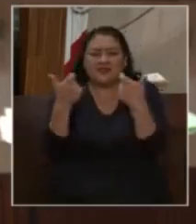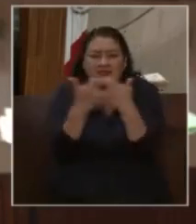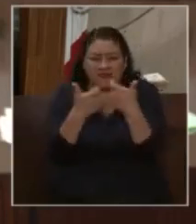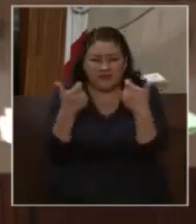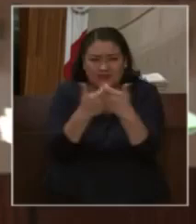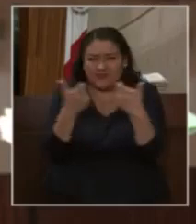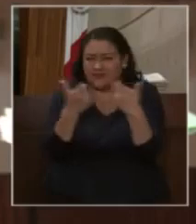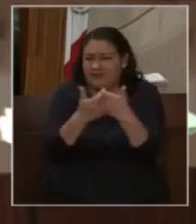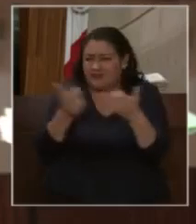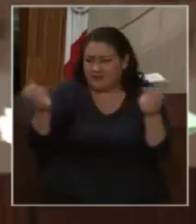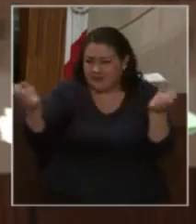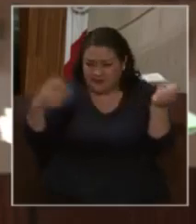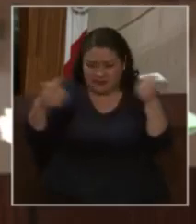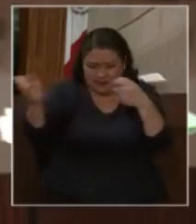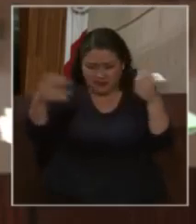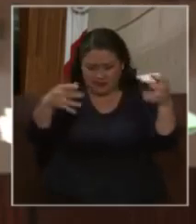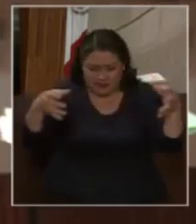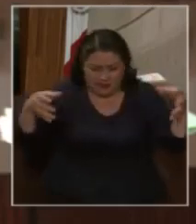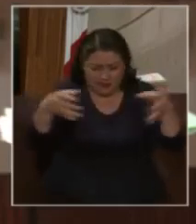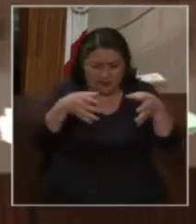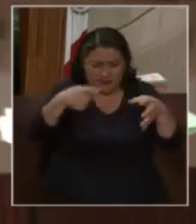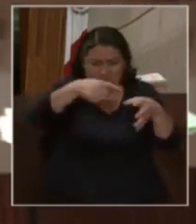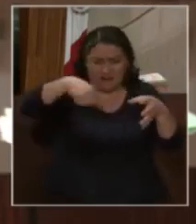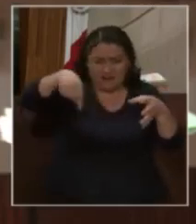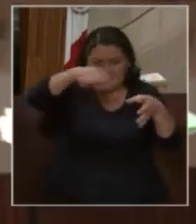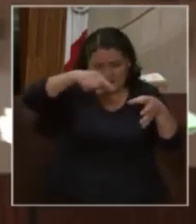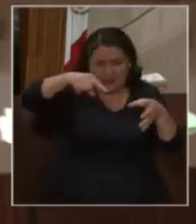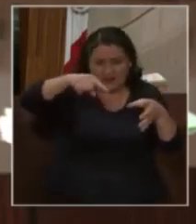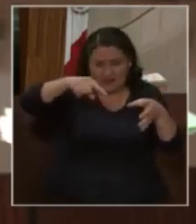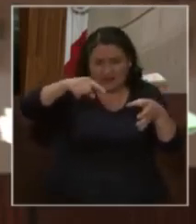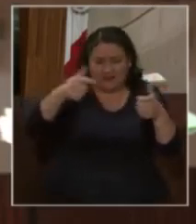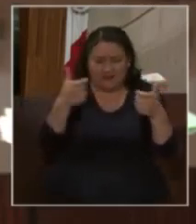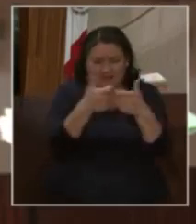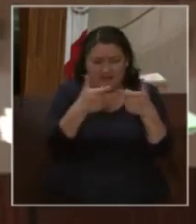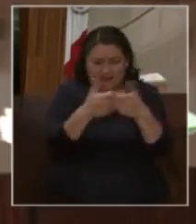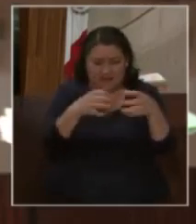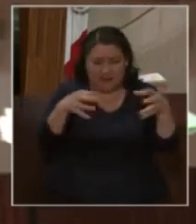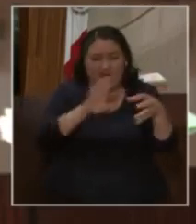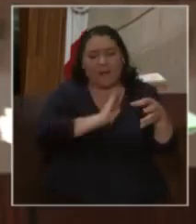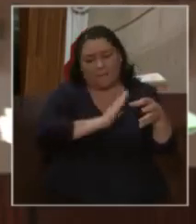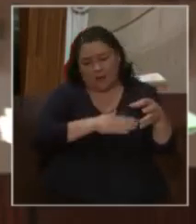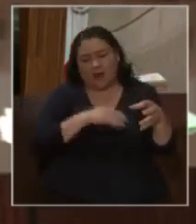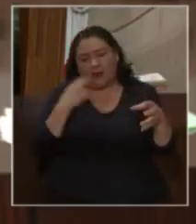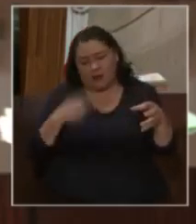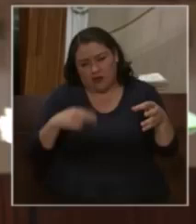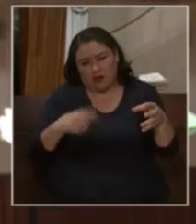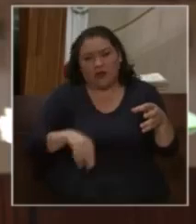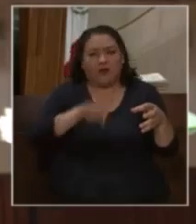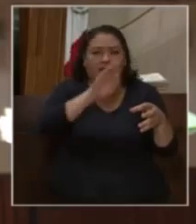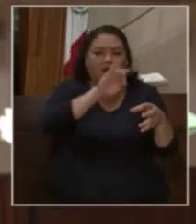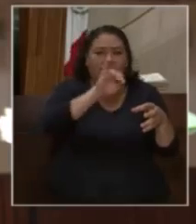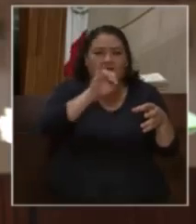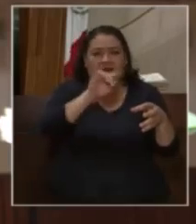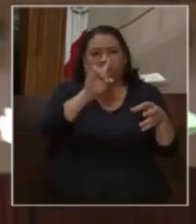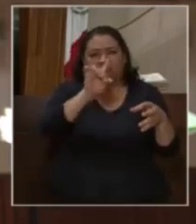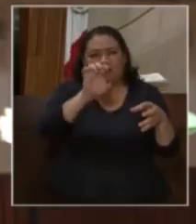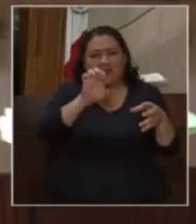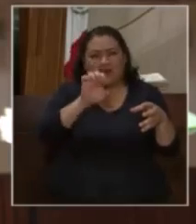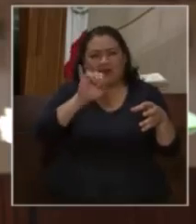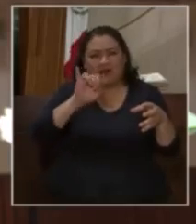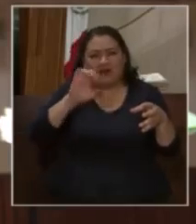o recaudación de un financiamiento que tenía un propósito, que tiene un propósito,